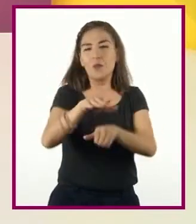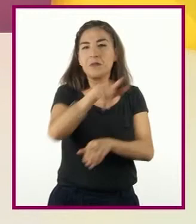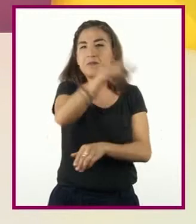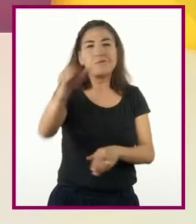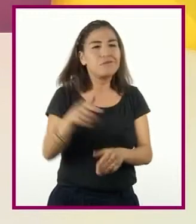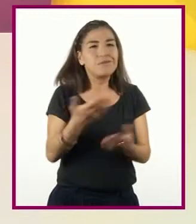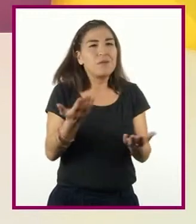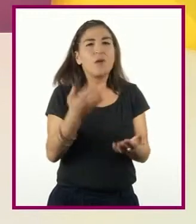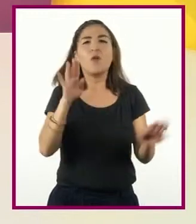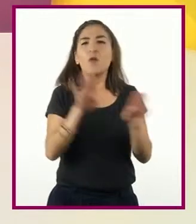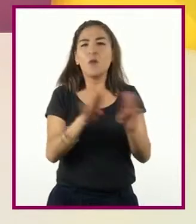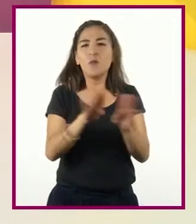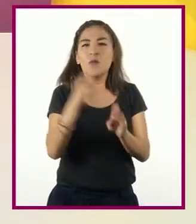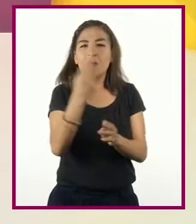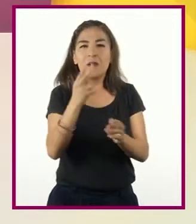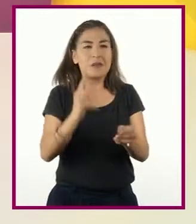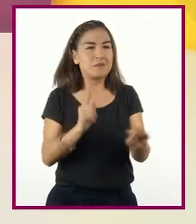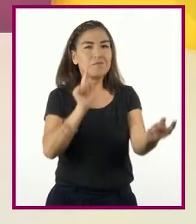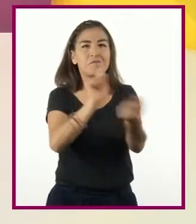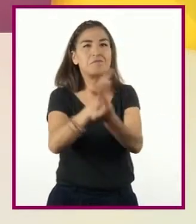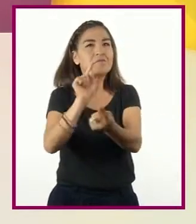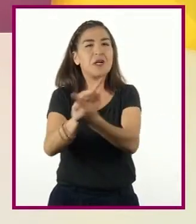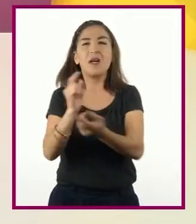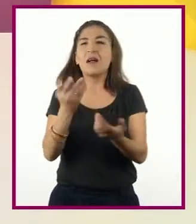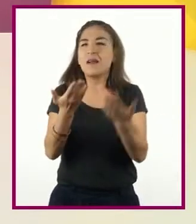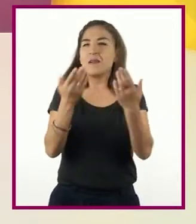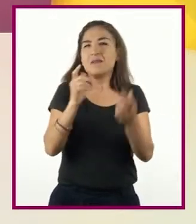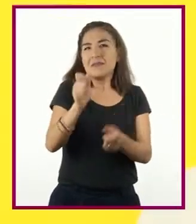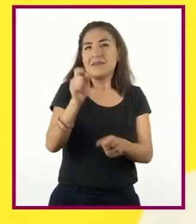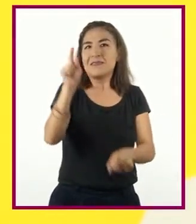no necesariamente tienen contacto directo.